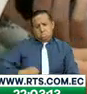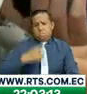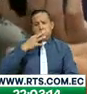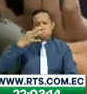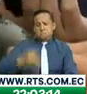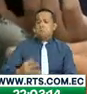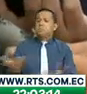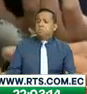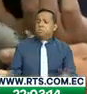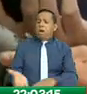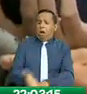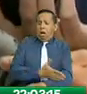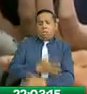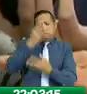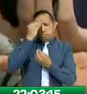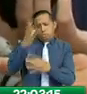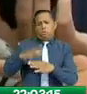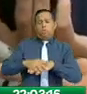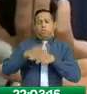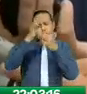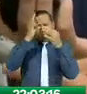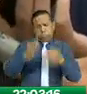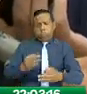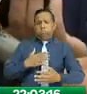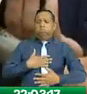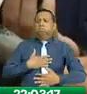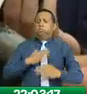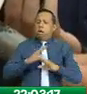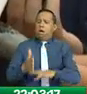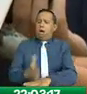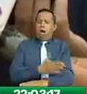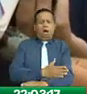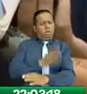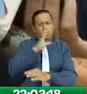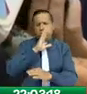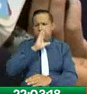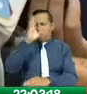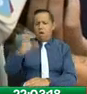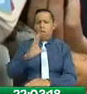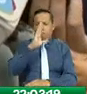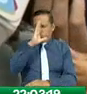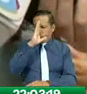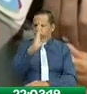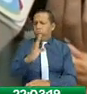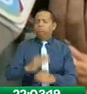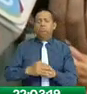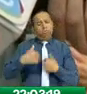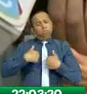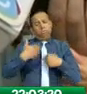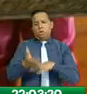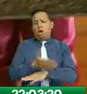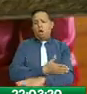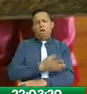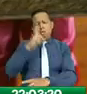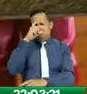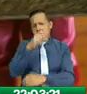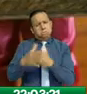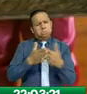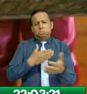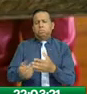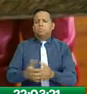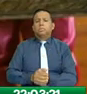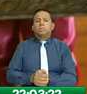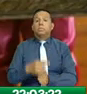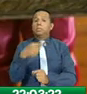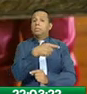reconstituir mi honradez, mi dignidad, como siempre lo hice. Siempre puse la cara en los momentos más difíciles. Tranquilidad que llegó a Ocles